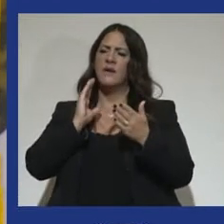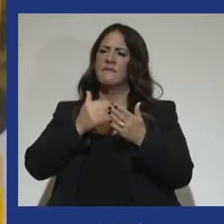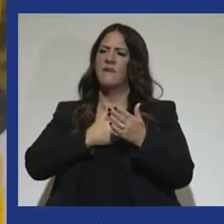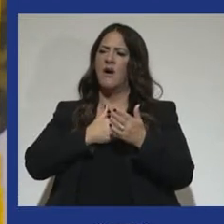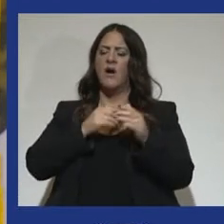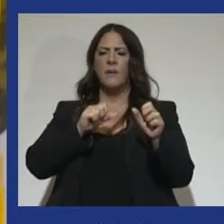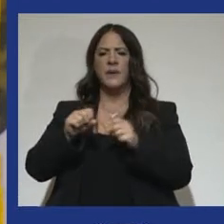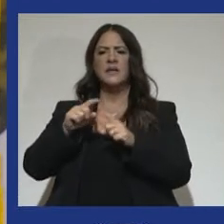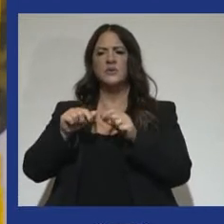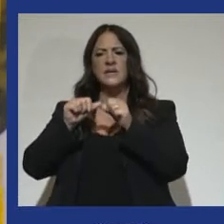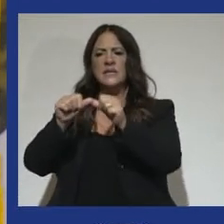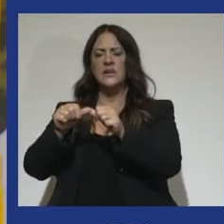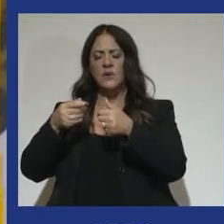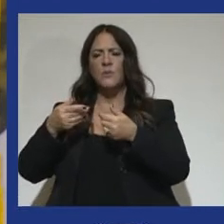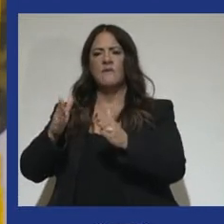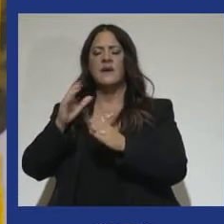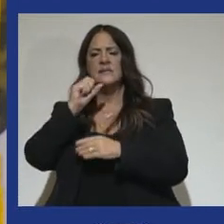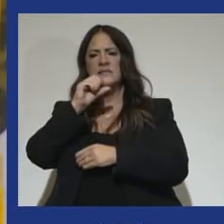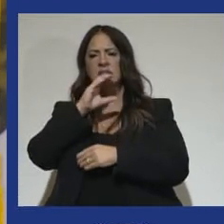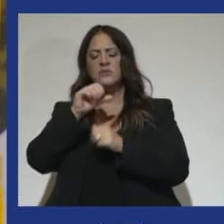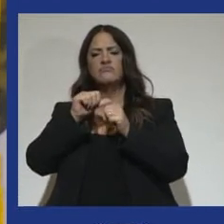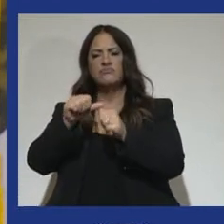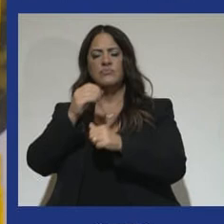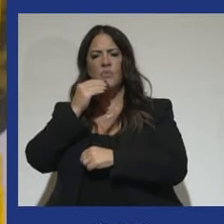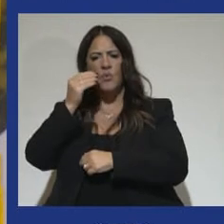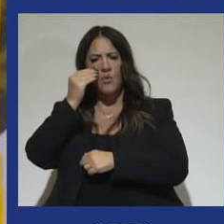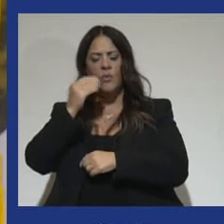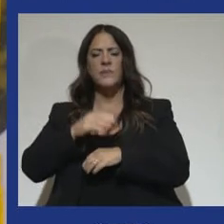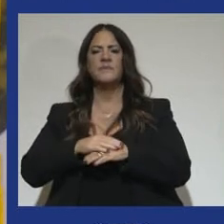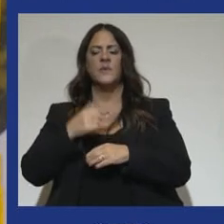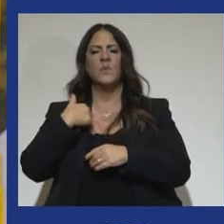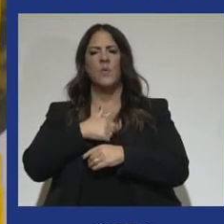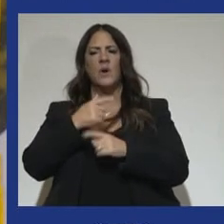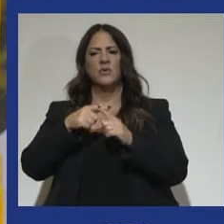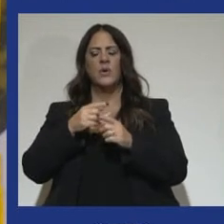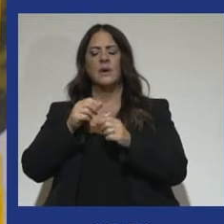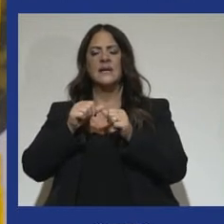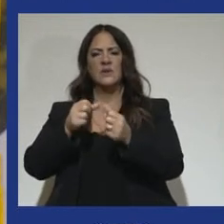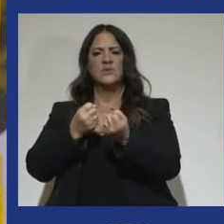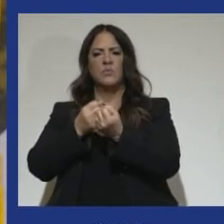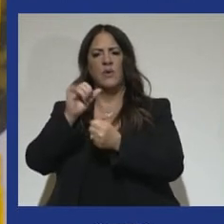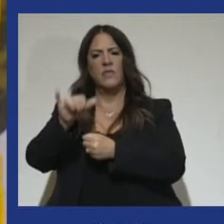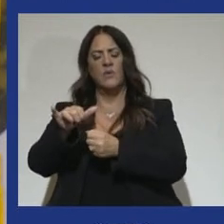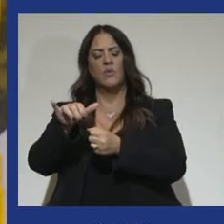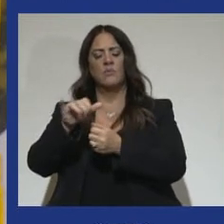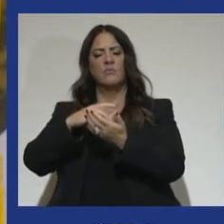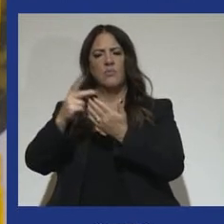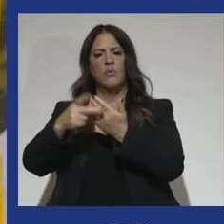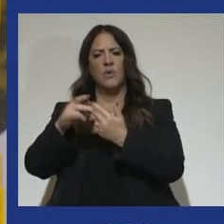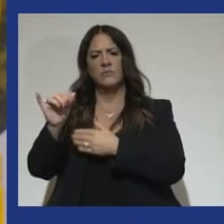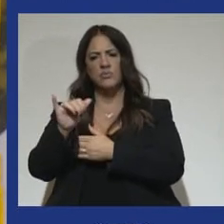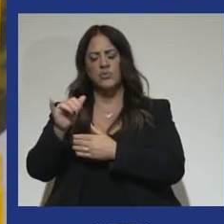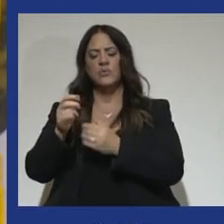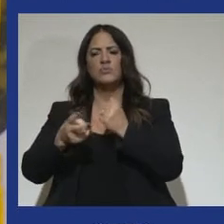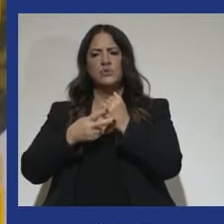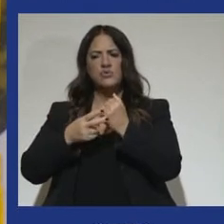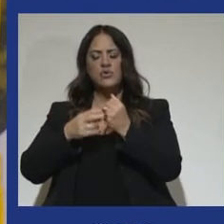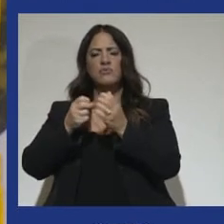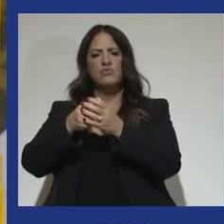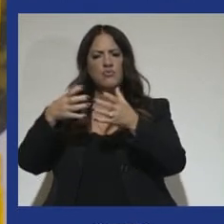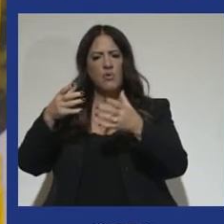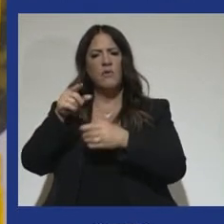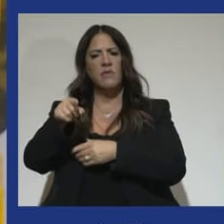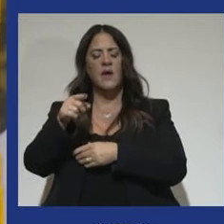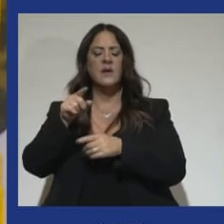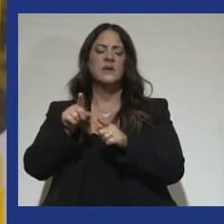importante para el programa de viviendas para personas mayores y queremos estar seguros de obtener y